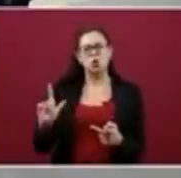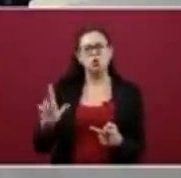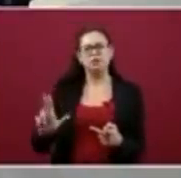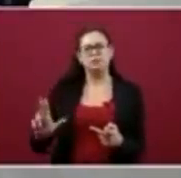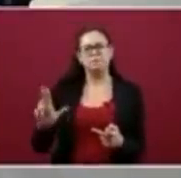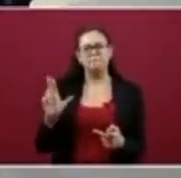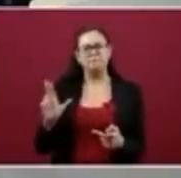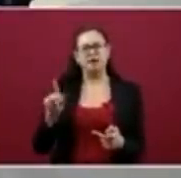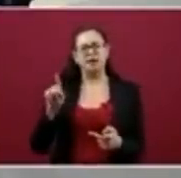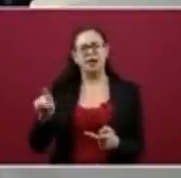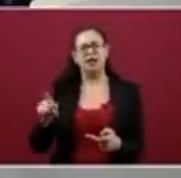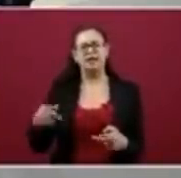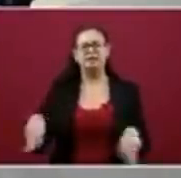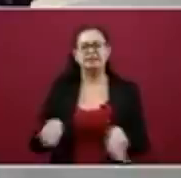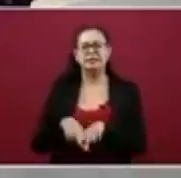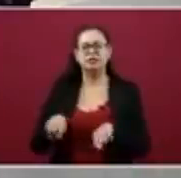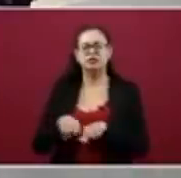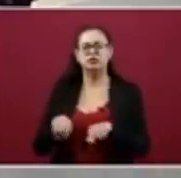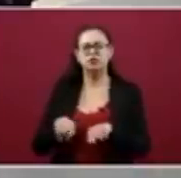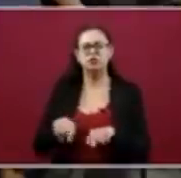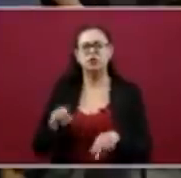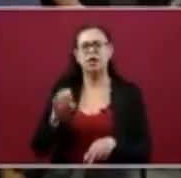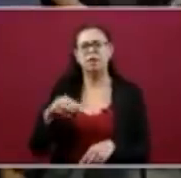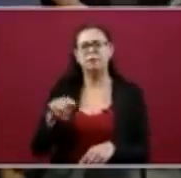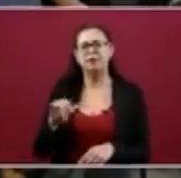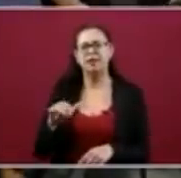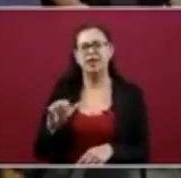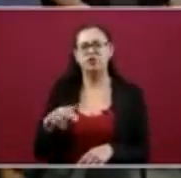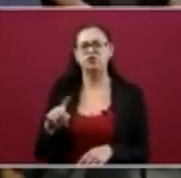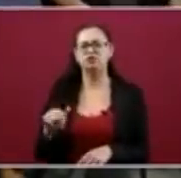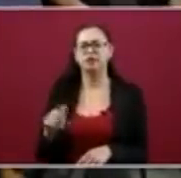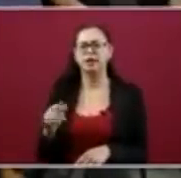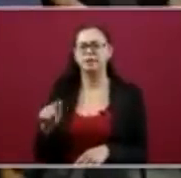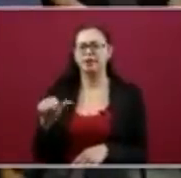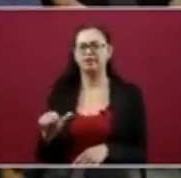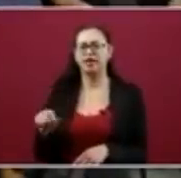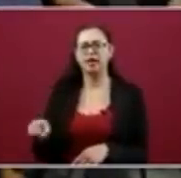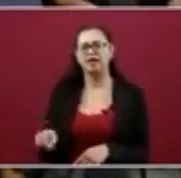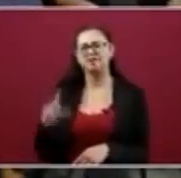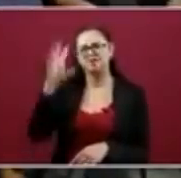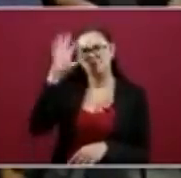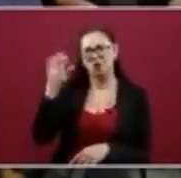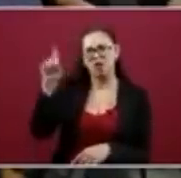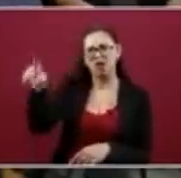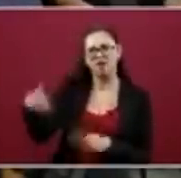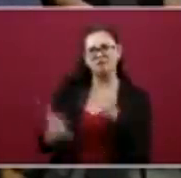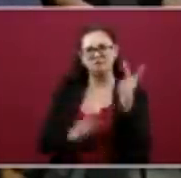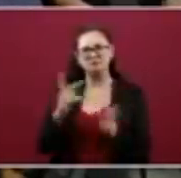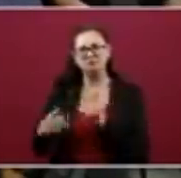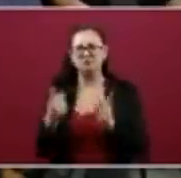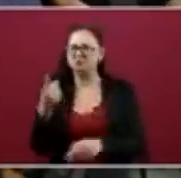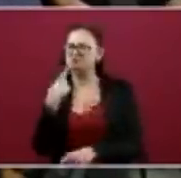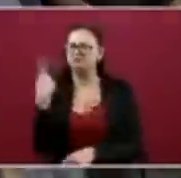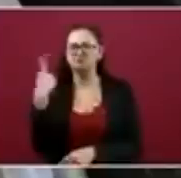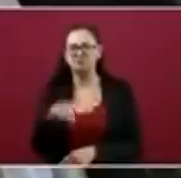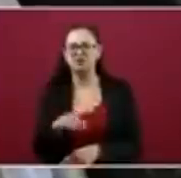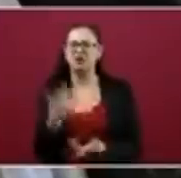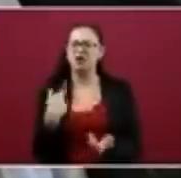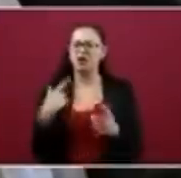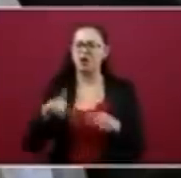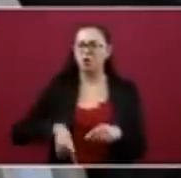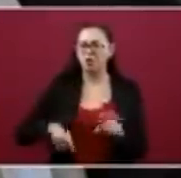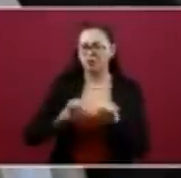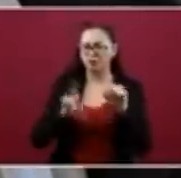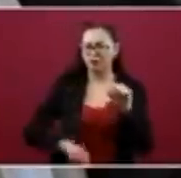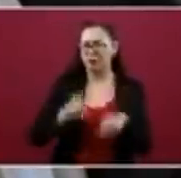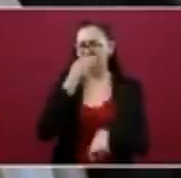de Emiliano Zapata presentó una impugnación por la consulta de Morelos, preguntarle si el gobierno federal ya fue notificado